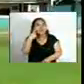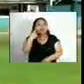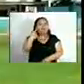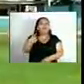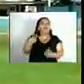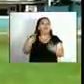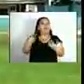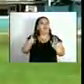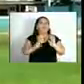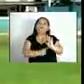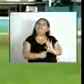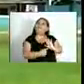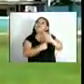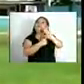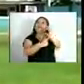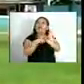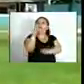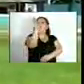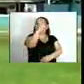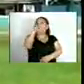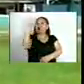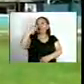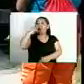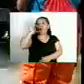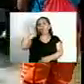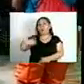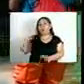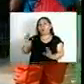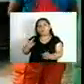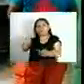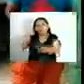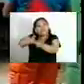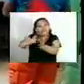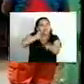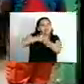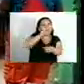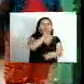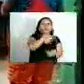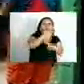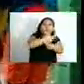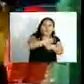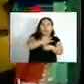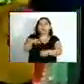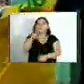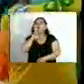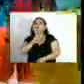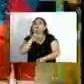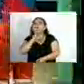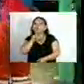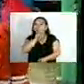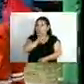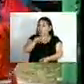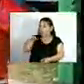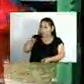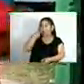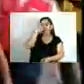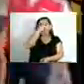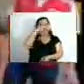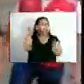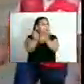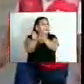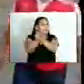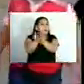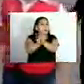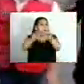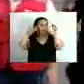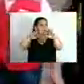el azul y blanco de El Salvador con la misión de sumarse a las labores humanitarias en Guatemala y Honduras, naciones impactadas por el paso del huracán